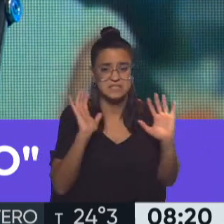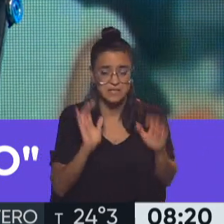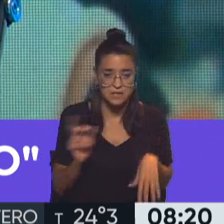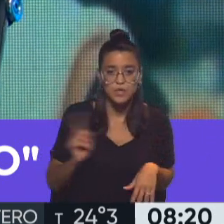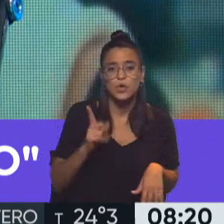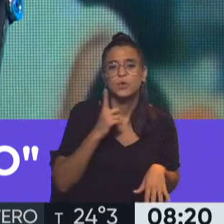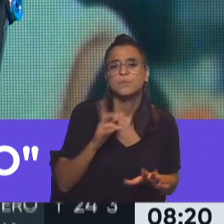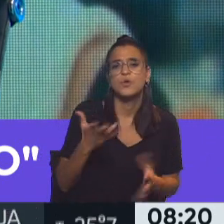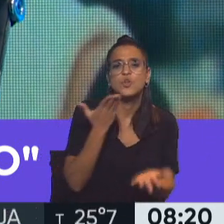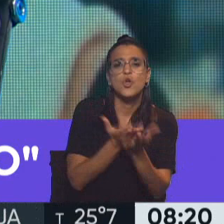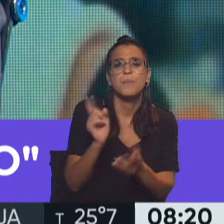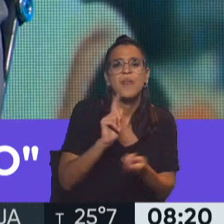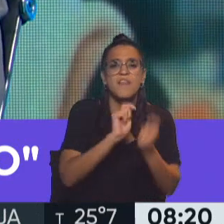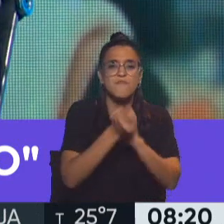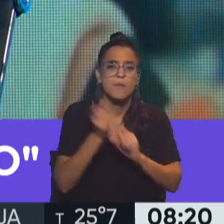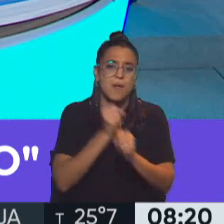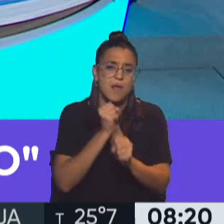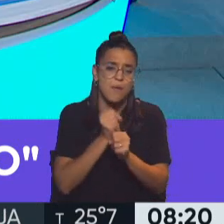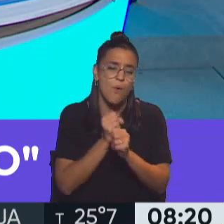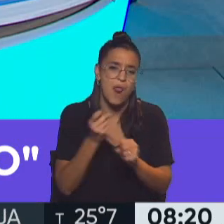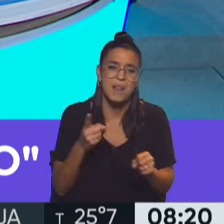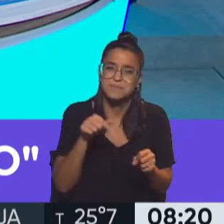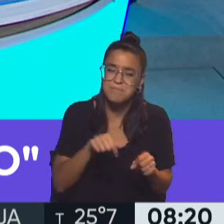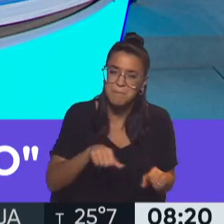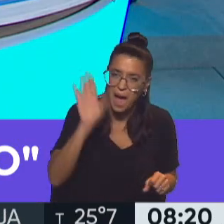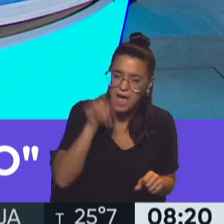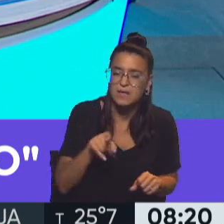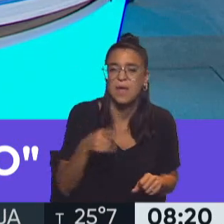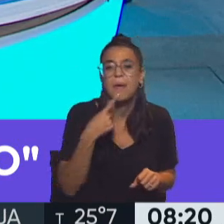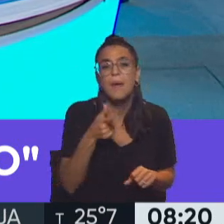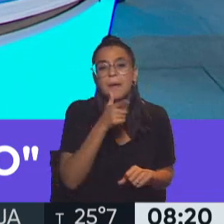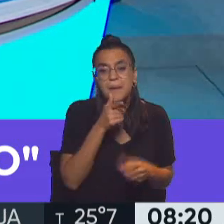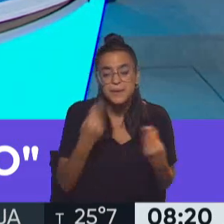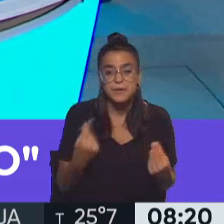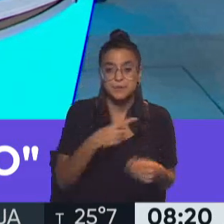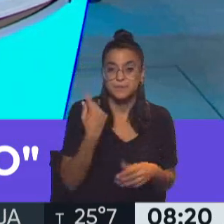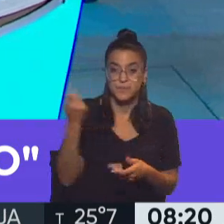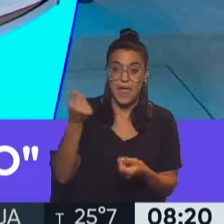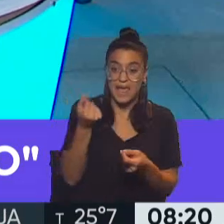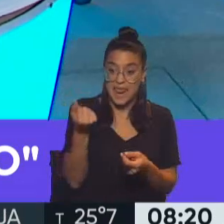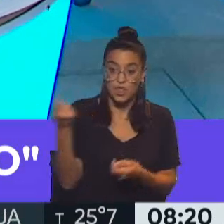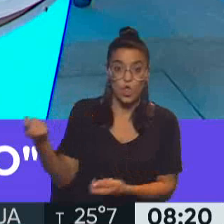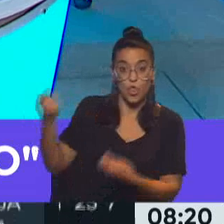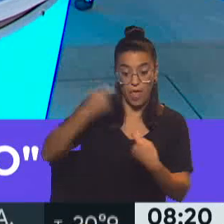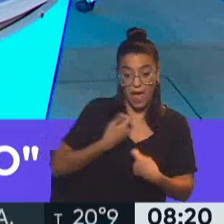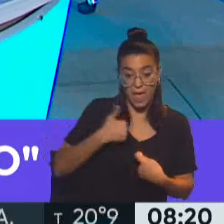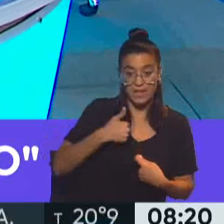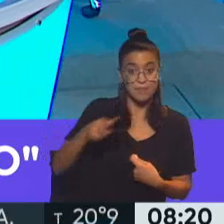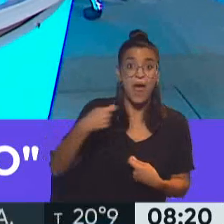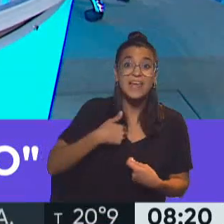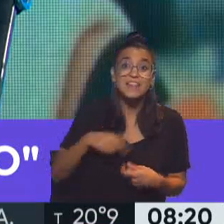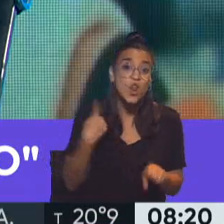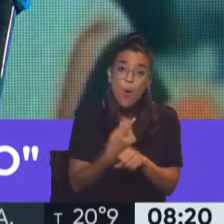que digan, che, no te pido reforma laboral o previsional. Me parece poco en el sentido de que cuando nos dieron el crédito, la Argentina no estaba en condiciones